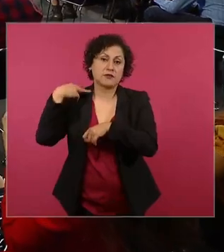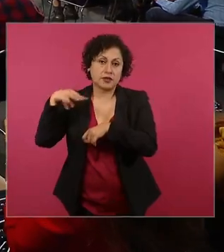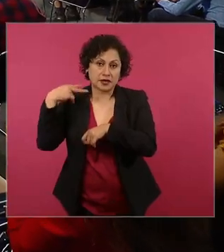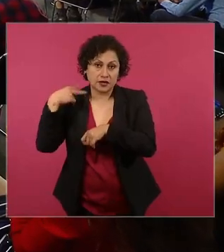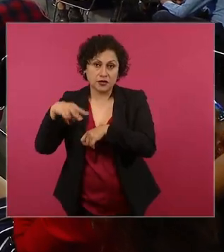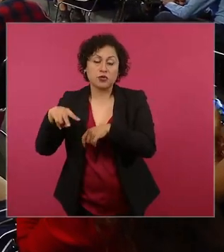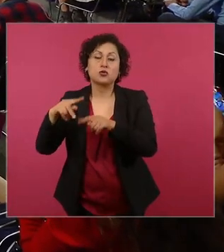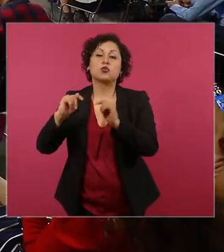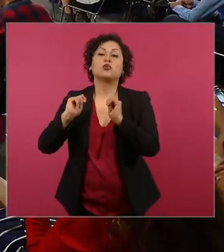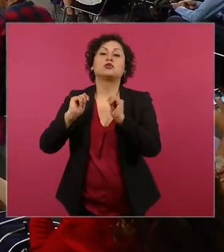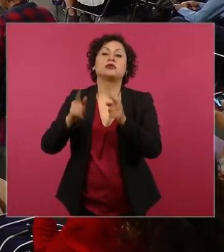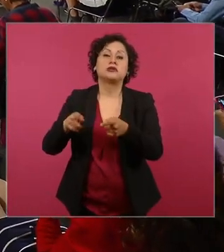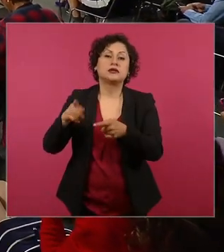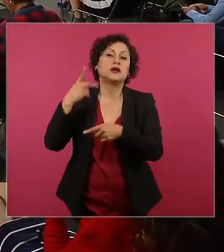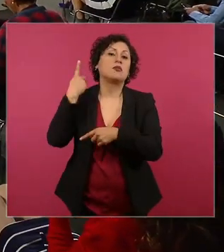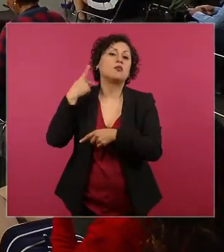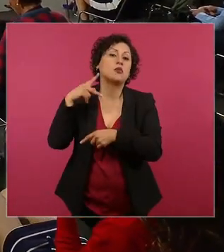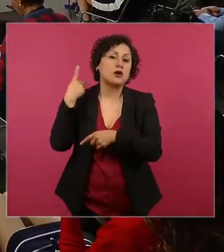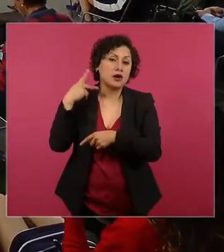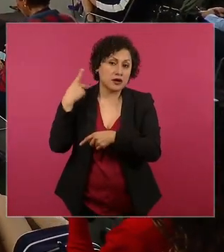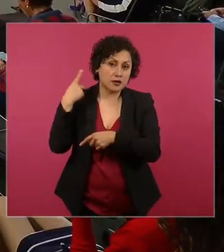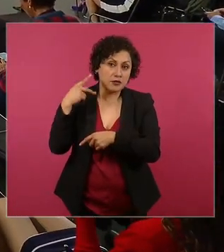Tlaxcala, Puebla,